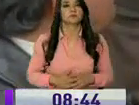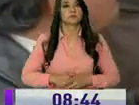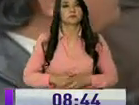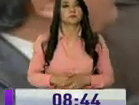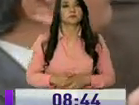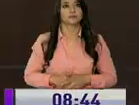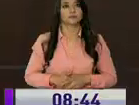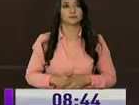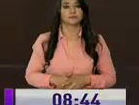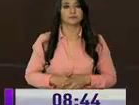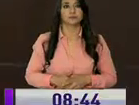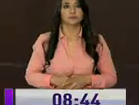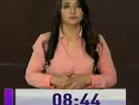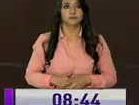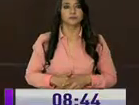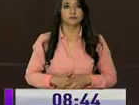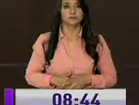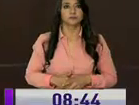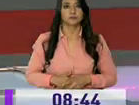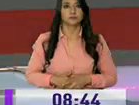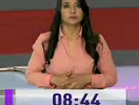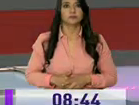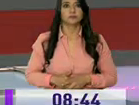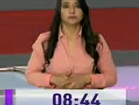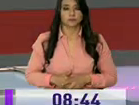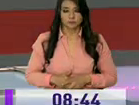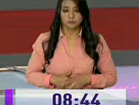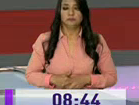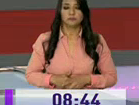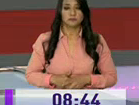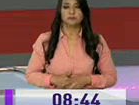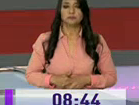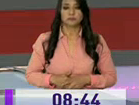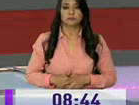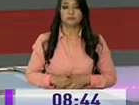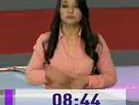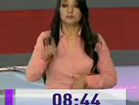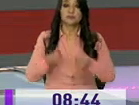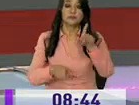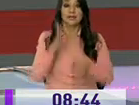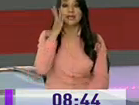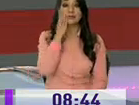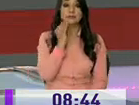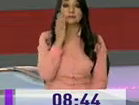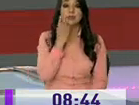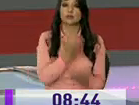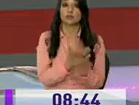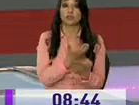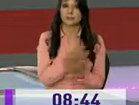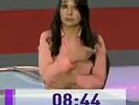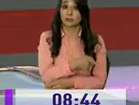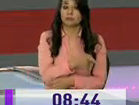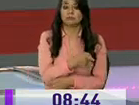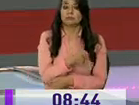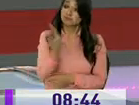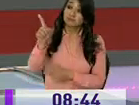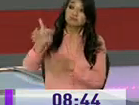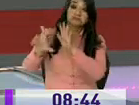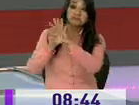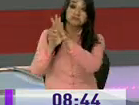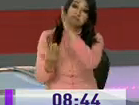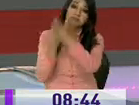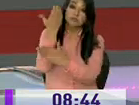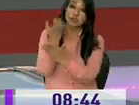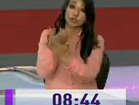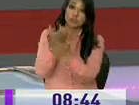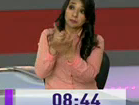Tulcán, informa Miriam Enríquez. Y con buenos ojos ven algunos expertos y analistas económicos el paquete de reformas tributarias anunciadas